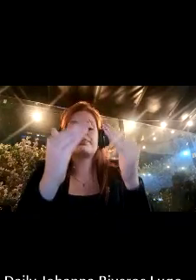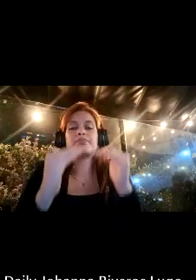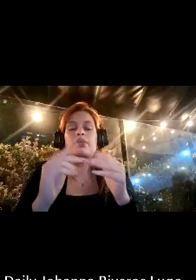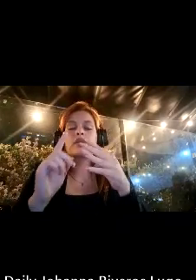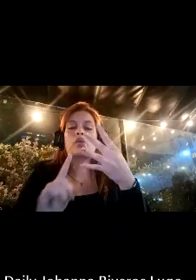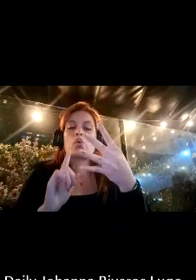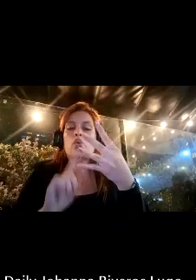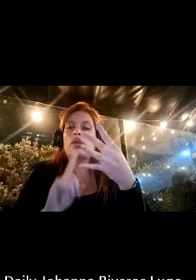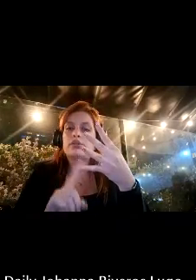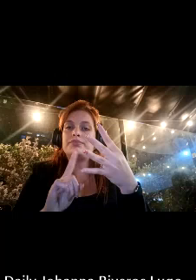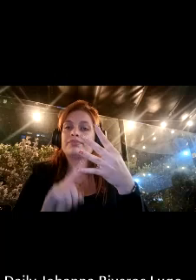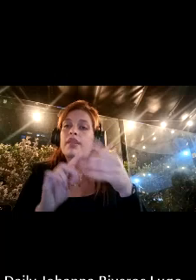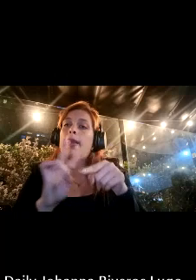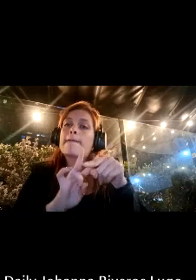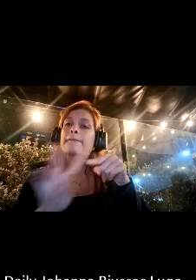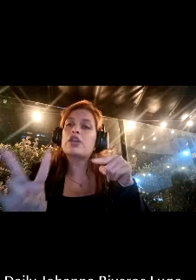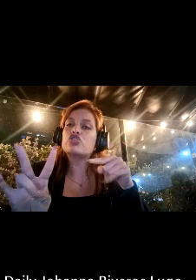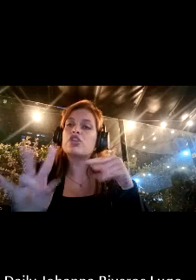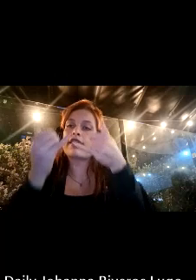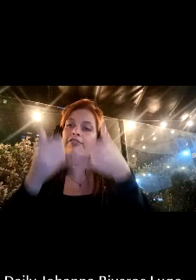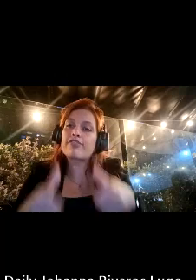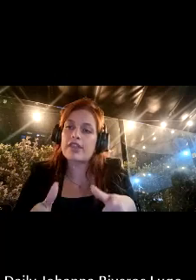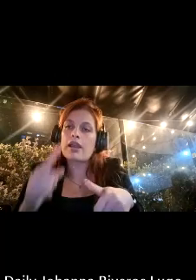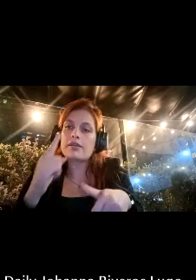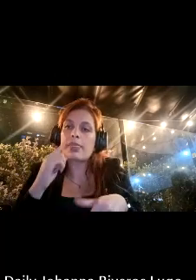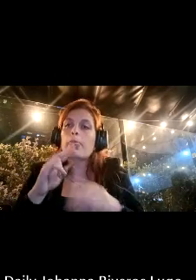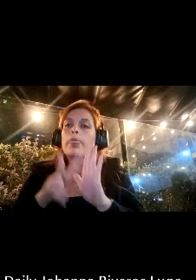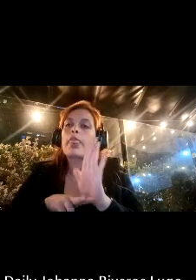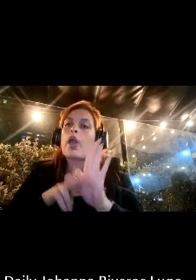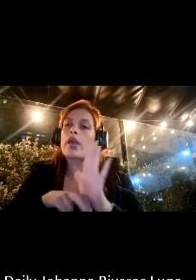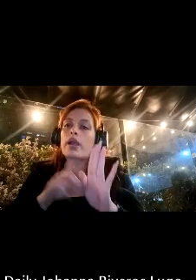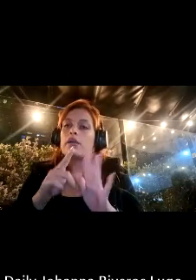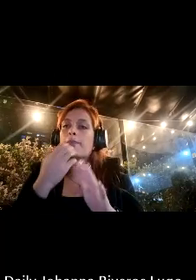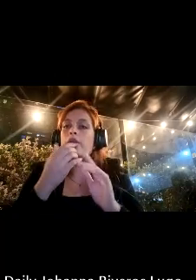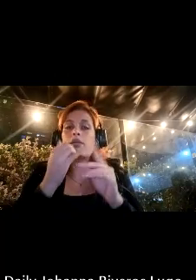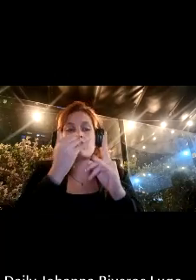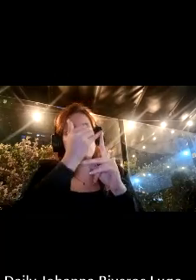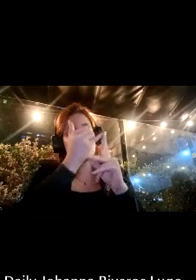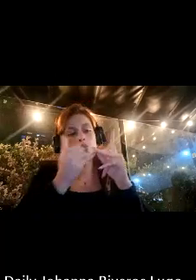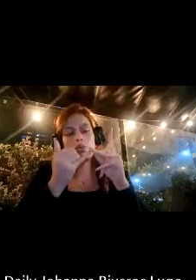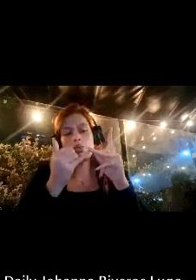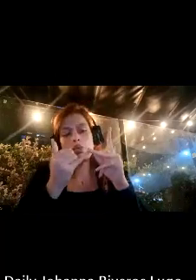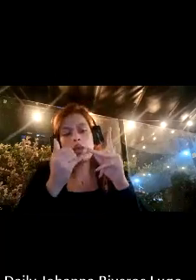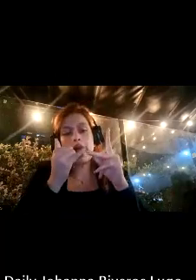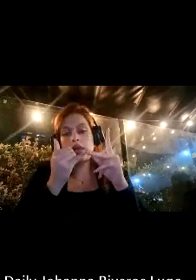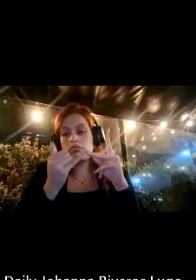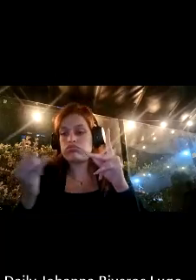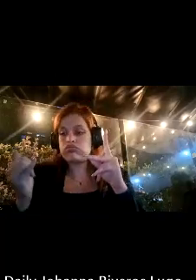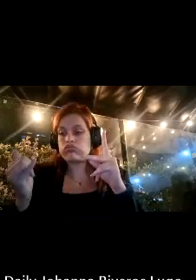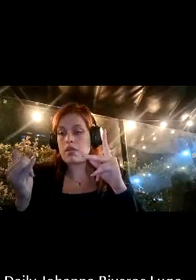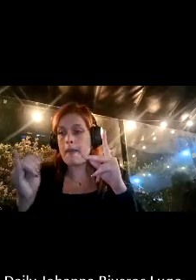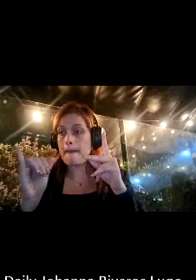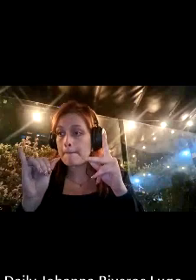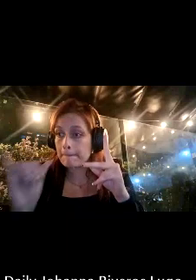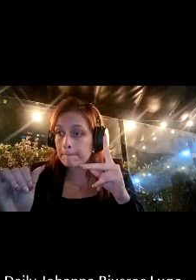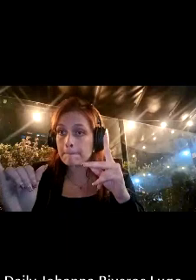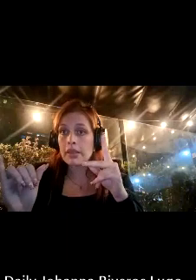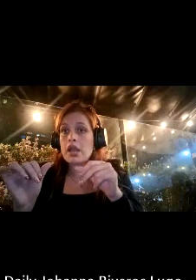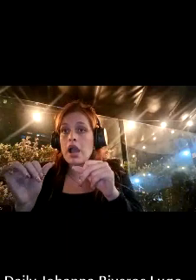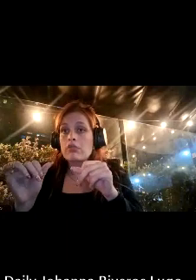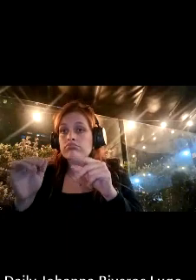final teórica, suponiendo caída libre desde el reposo, con base en la siguiente fórmula. Entonces desarrollamos la